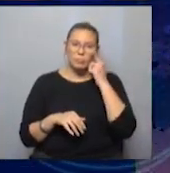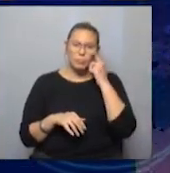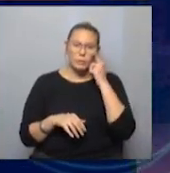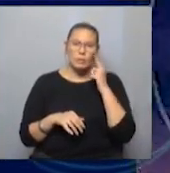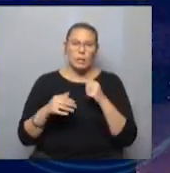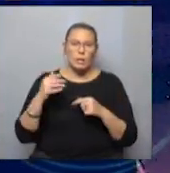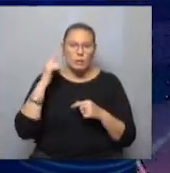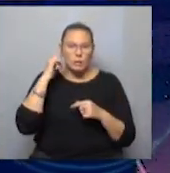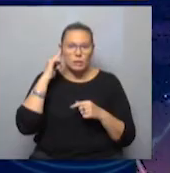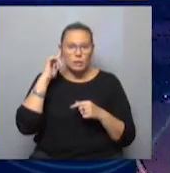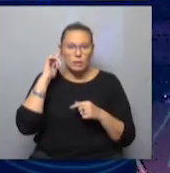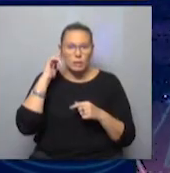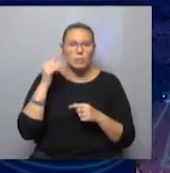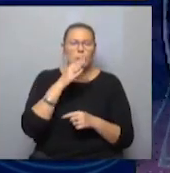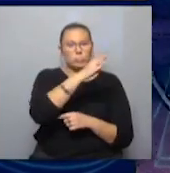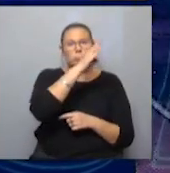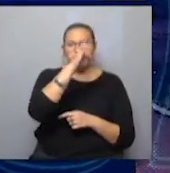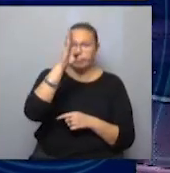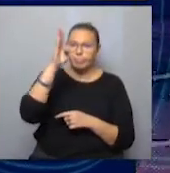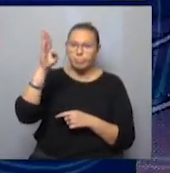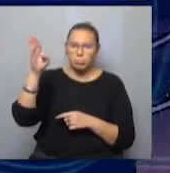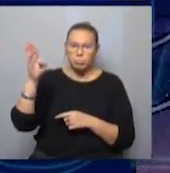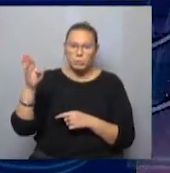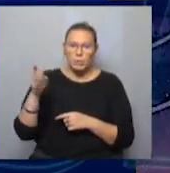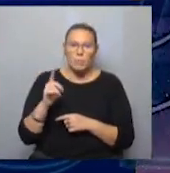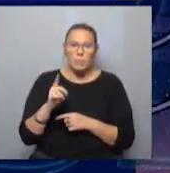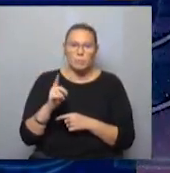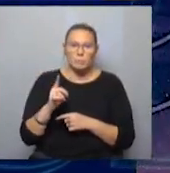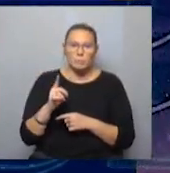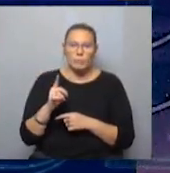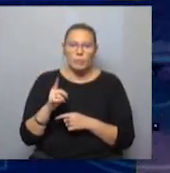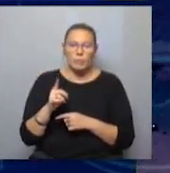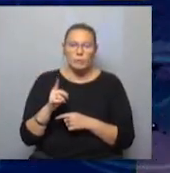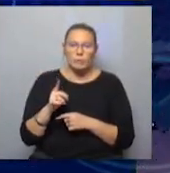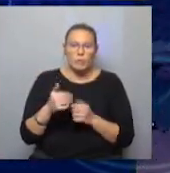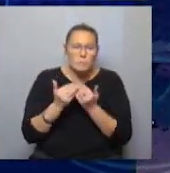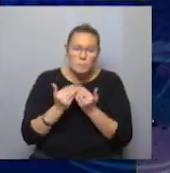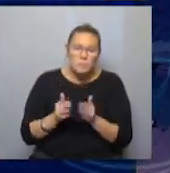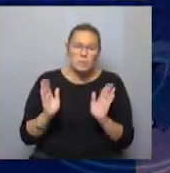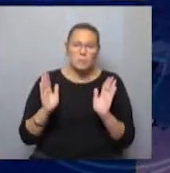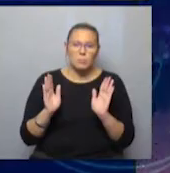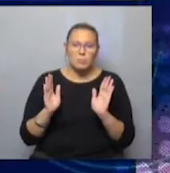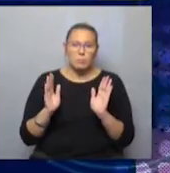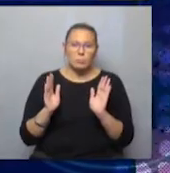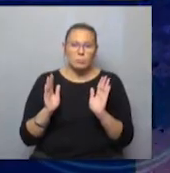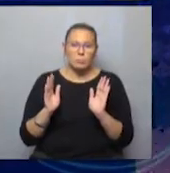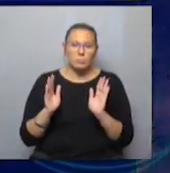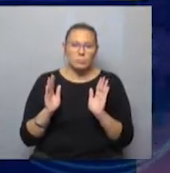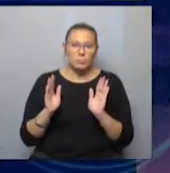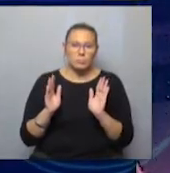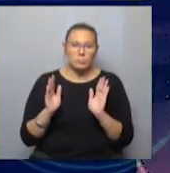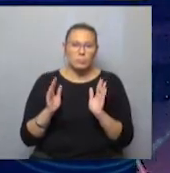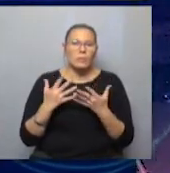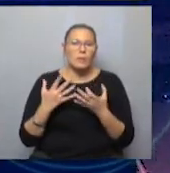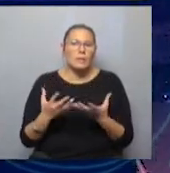que veníamos de giras y todo, teníamos ya como desde de los comienzos como